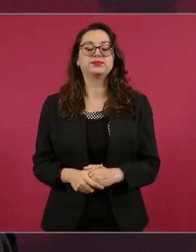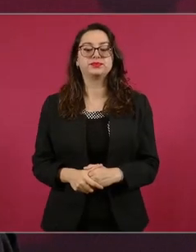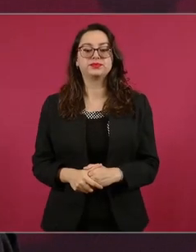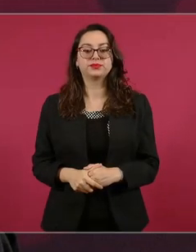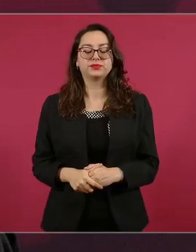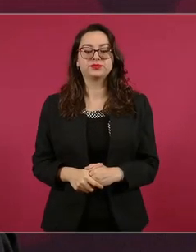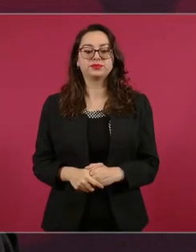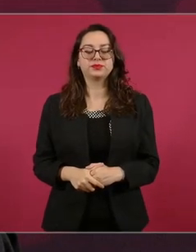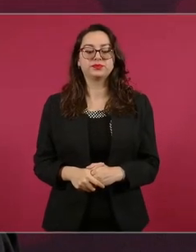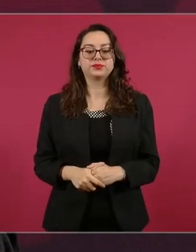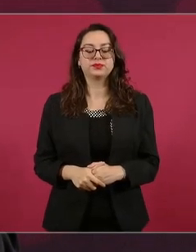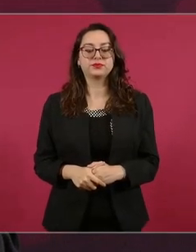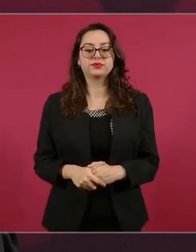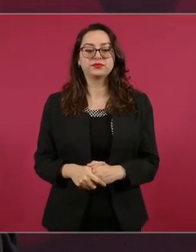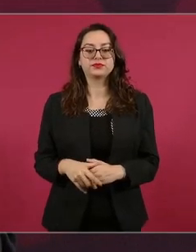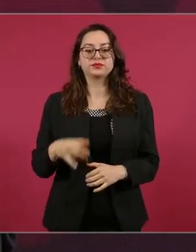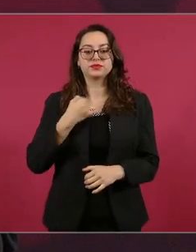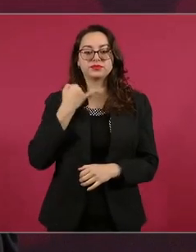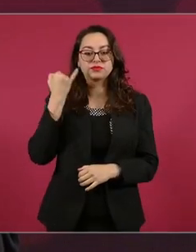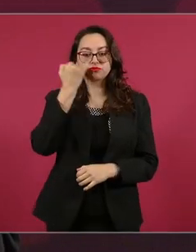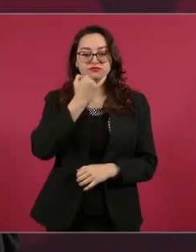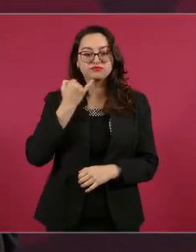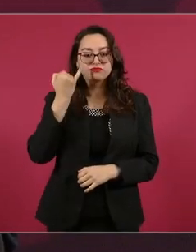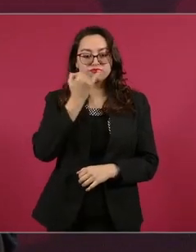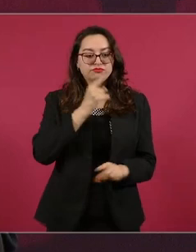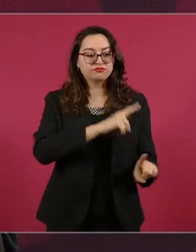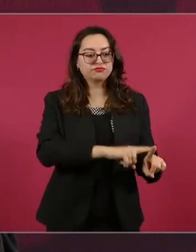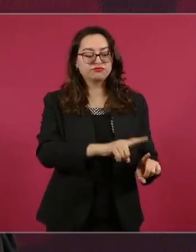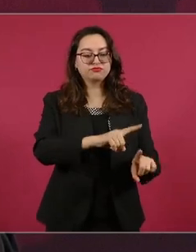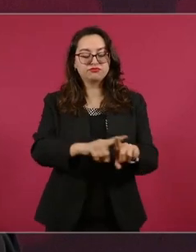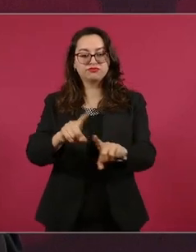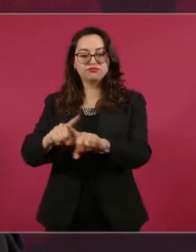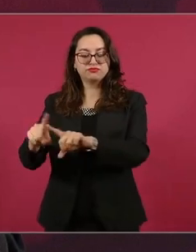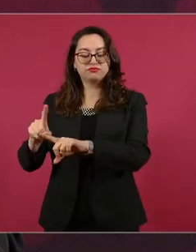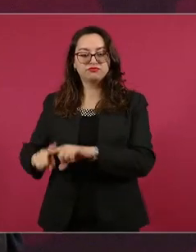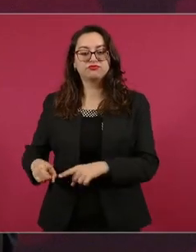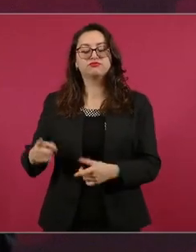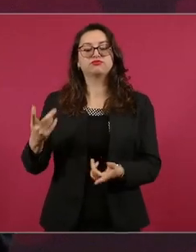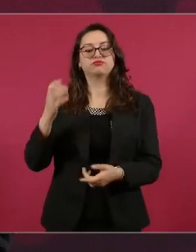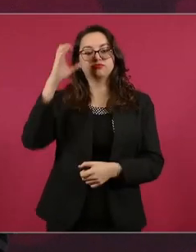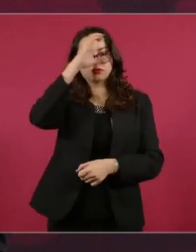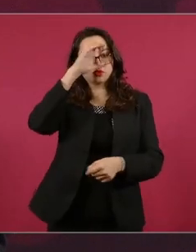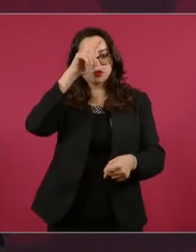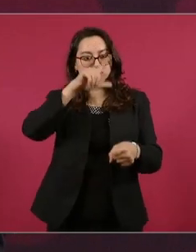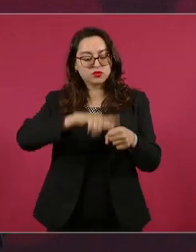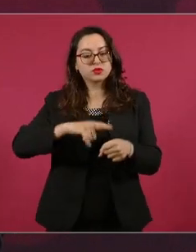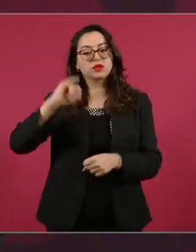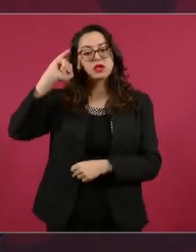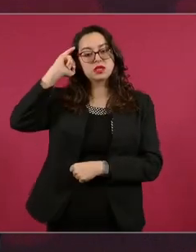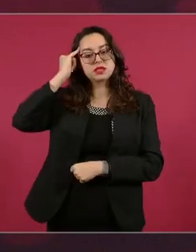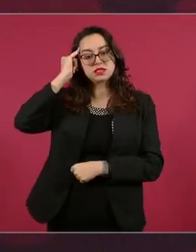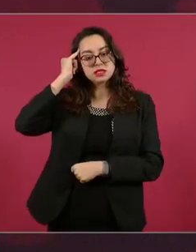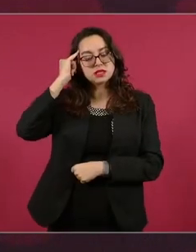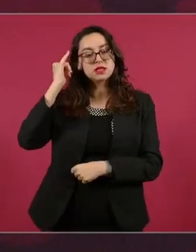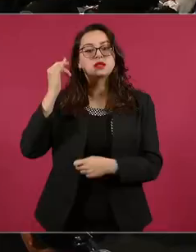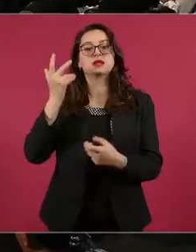de las lenguas de las culturas indígenas de nuestro país y del